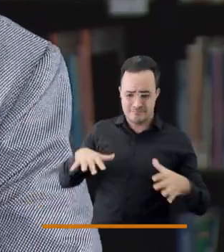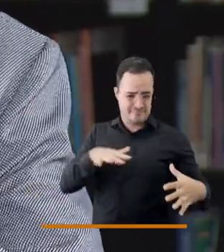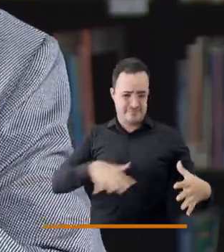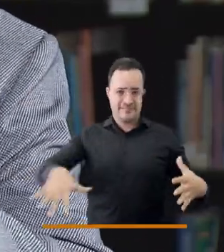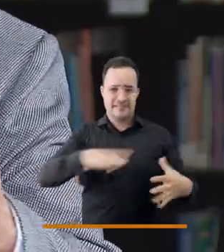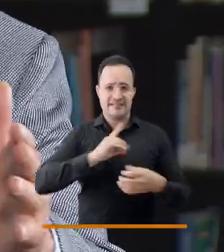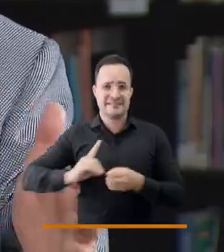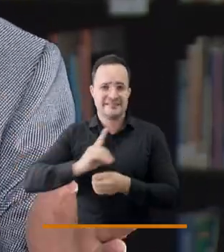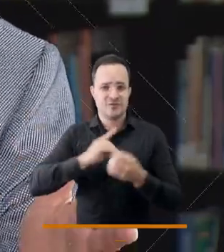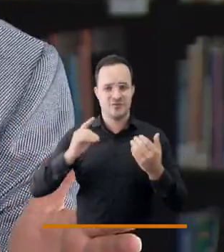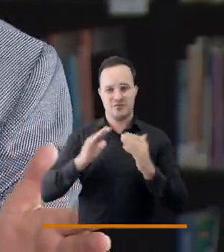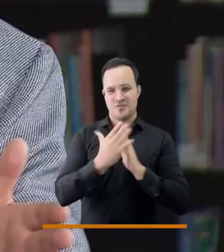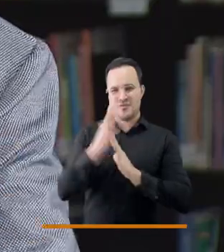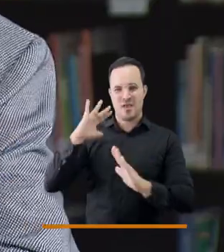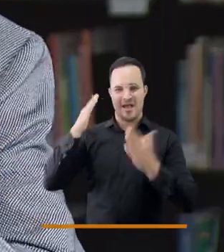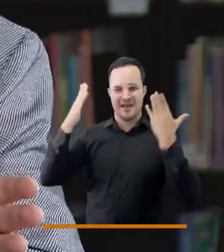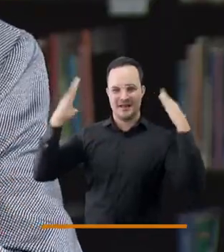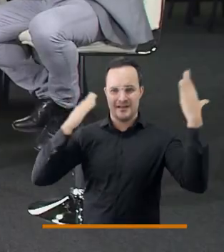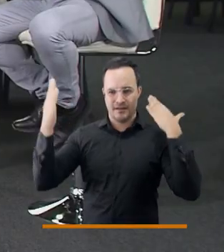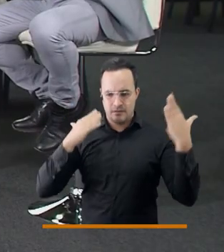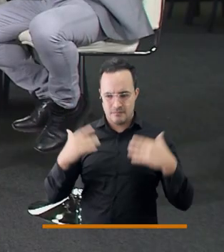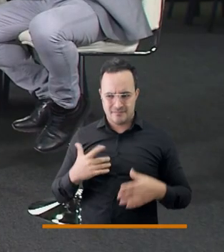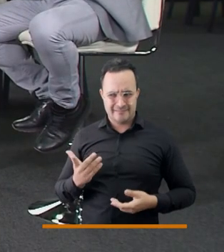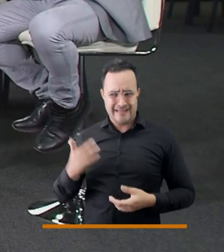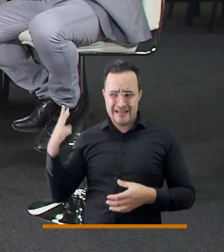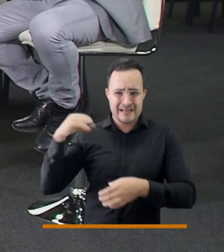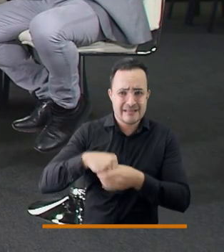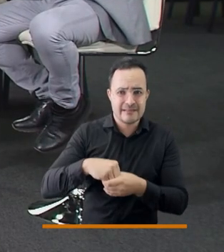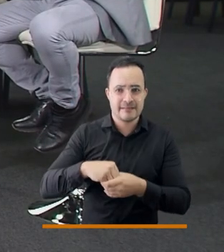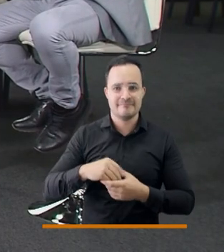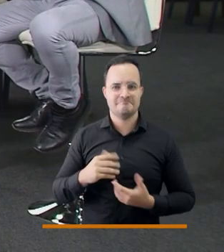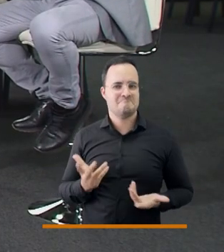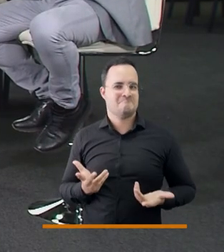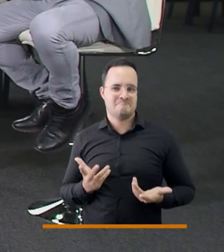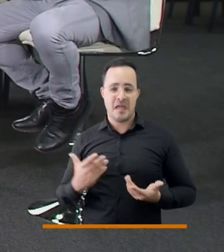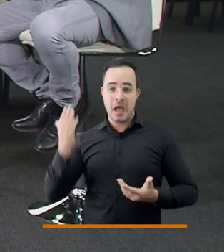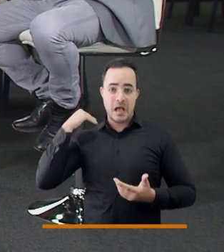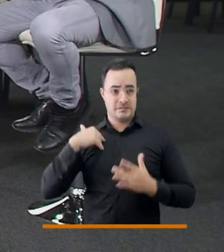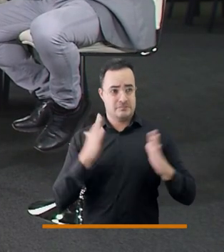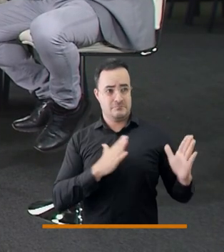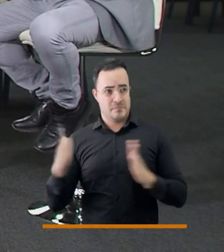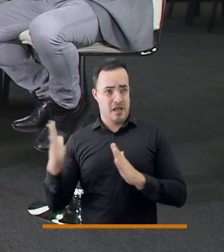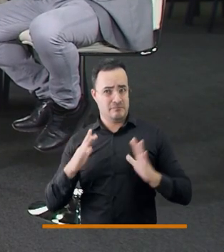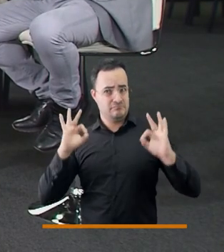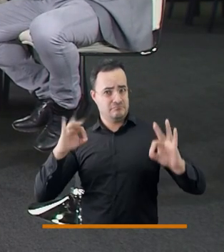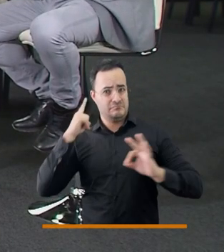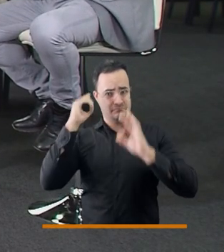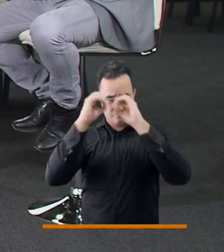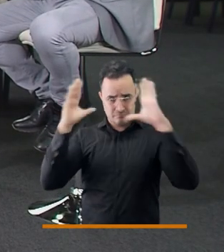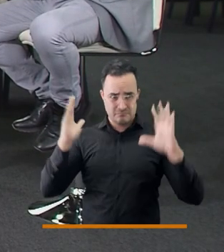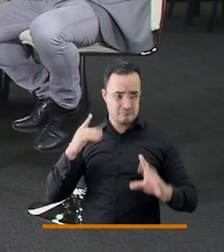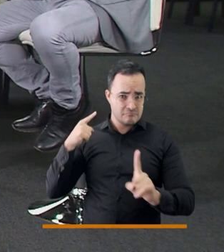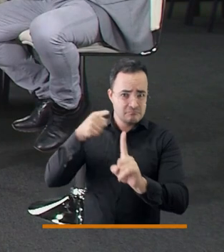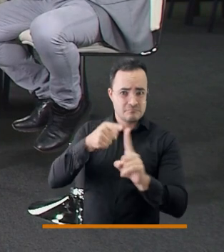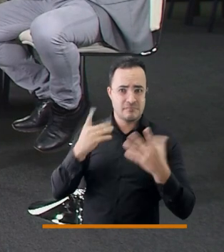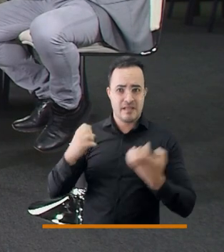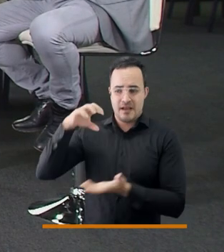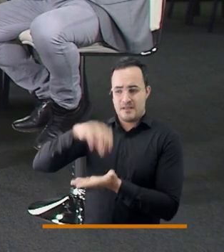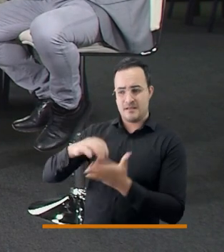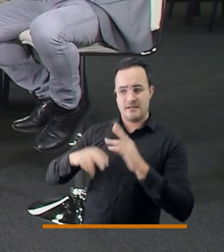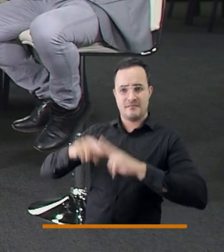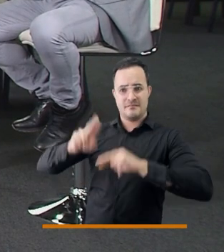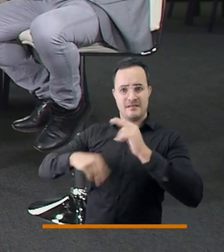participativamente. No se definió como equipamiento una cárcel para el Distrito Campesino, o sea que iría en contravía a